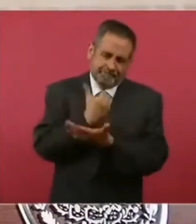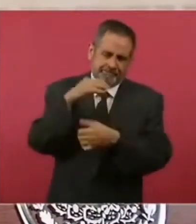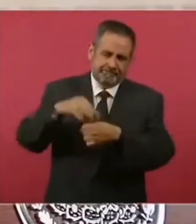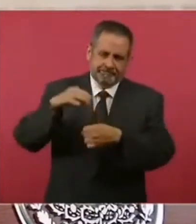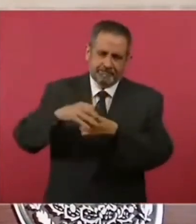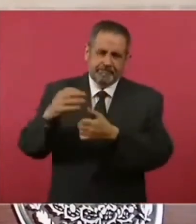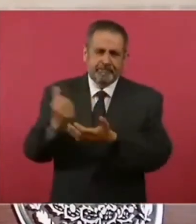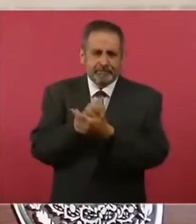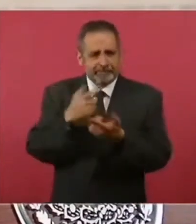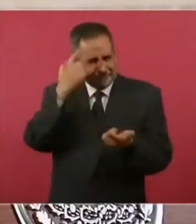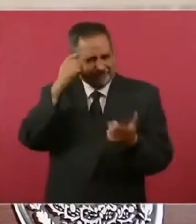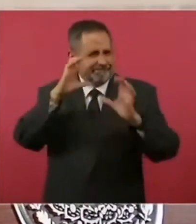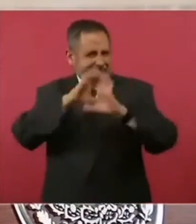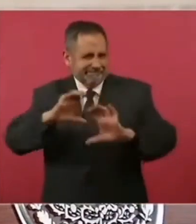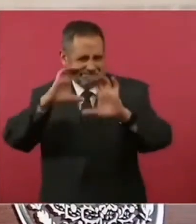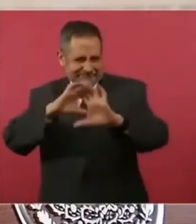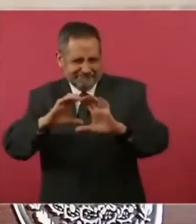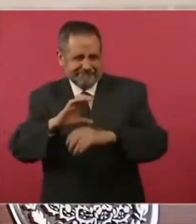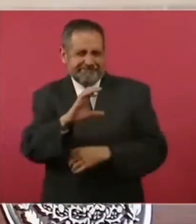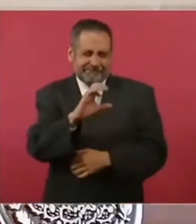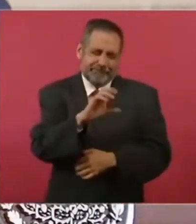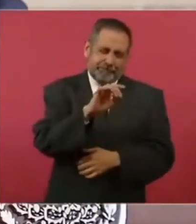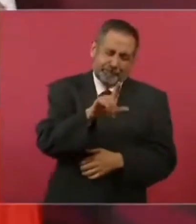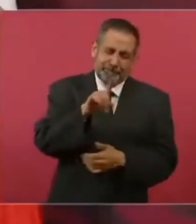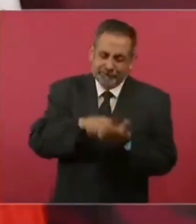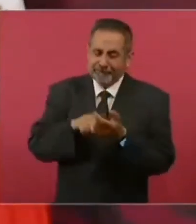De Cocula es el mariachi.